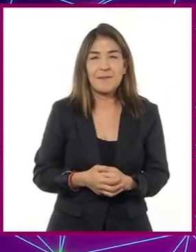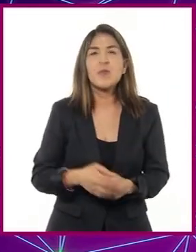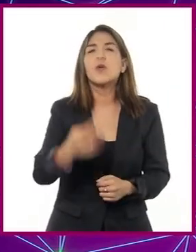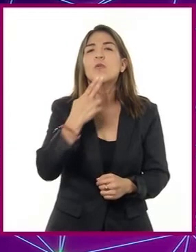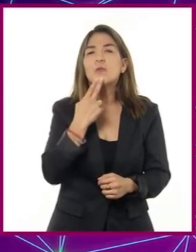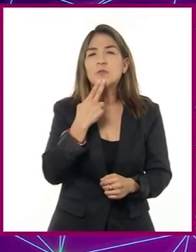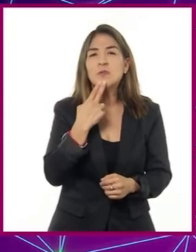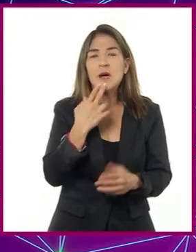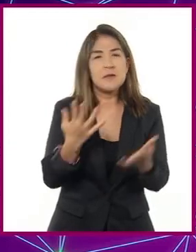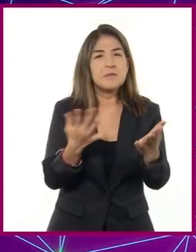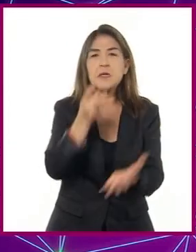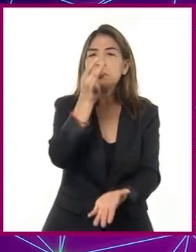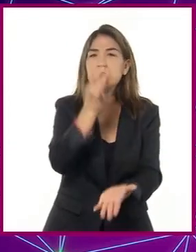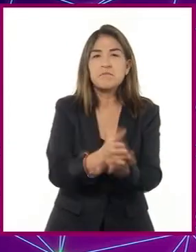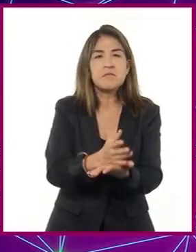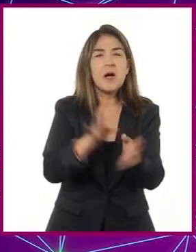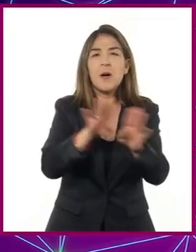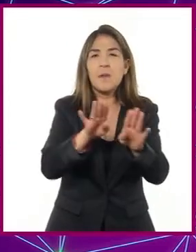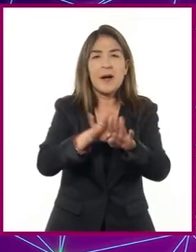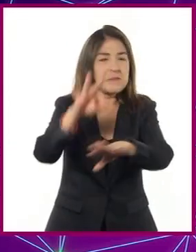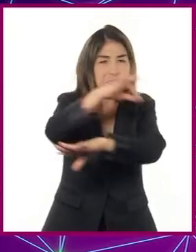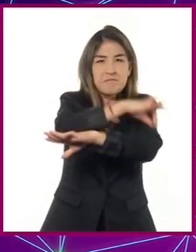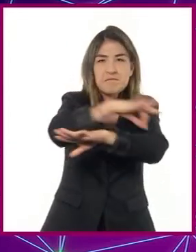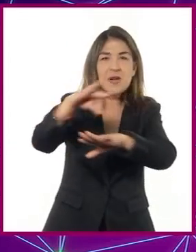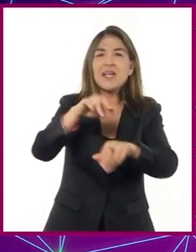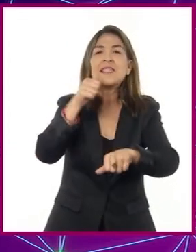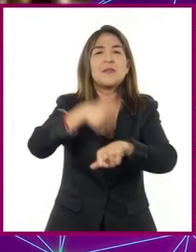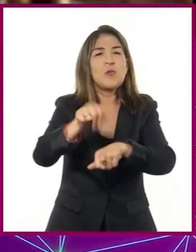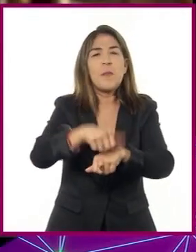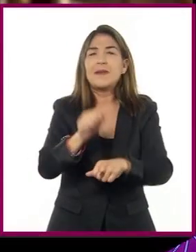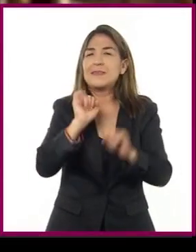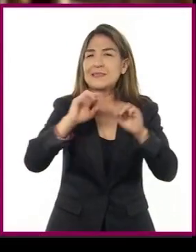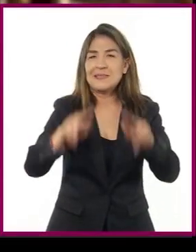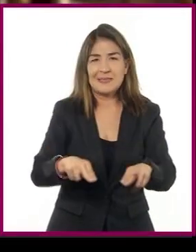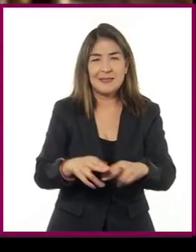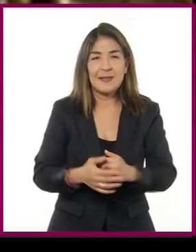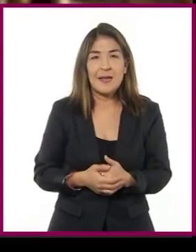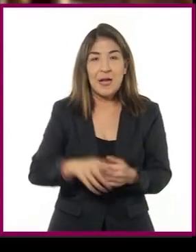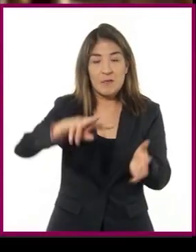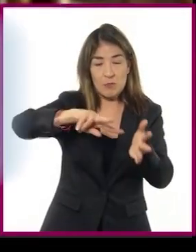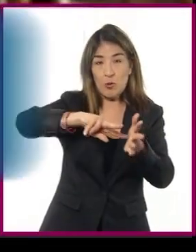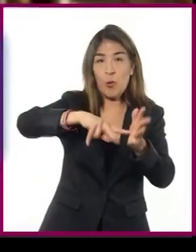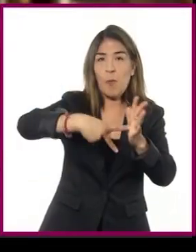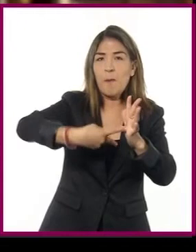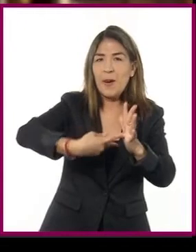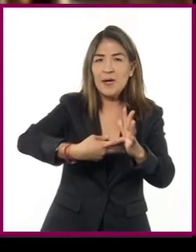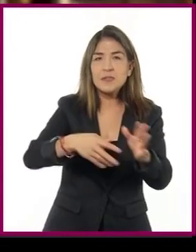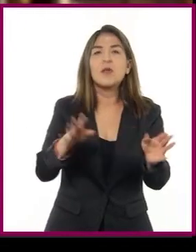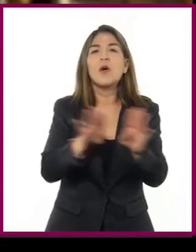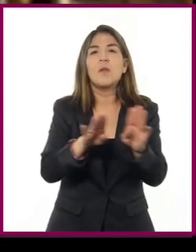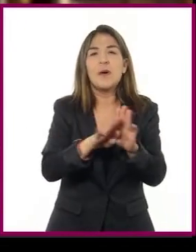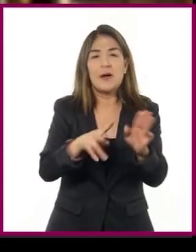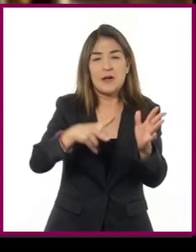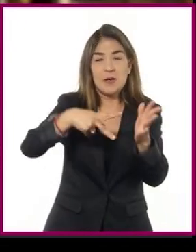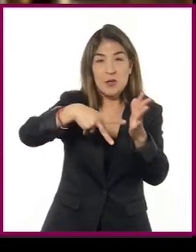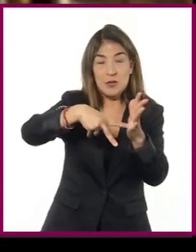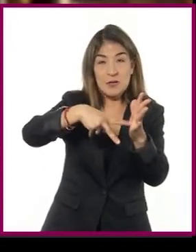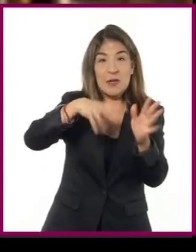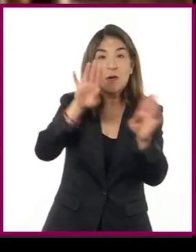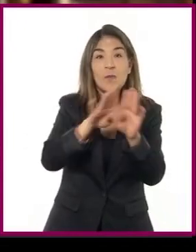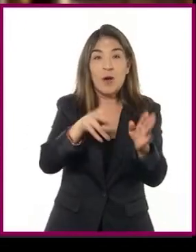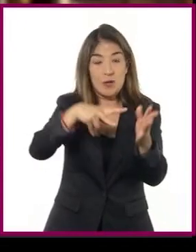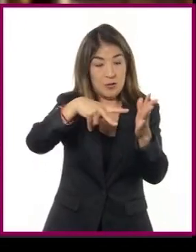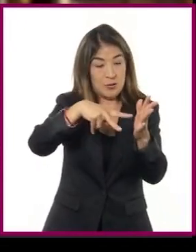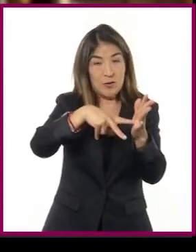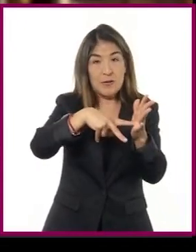utilizando solo reglas sin graduar. El compás que se cierra al